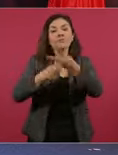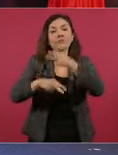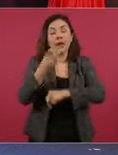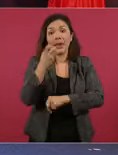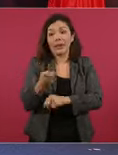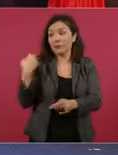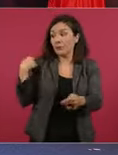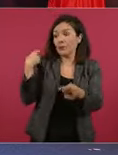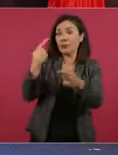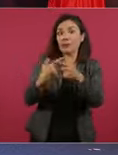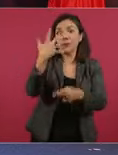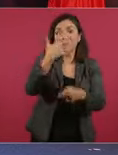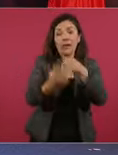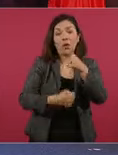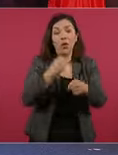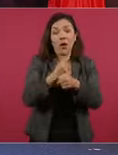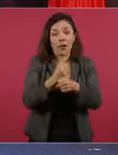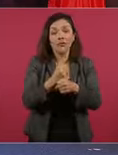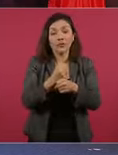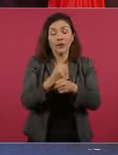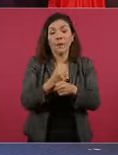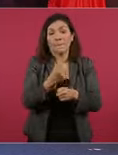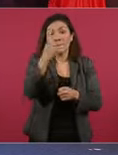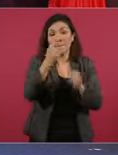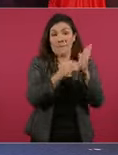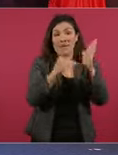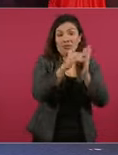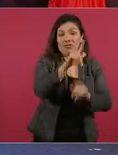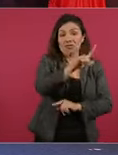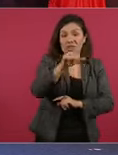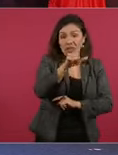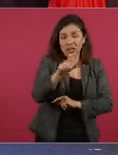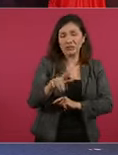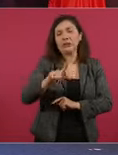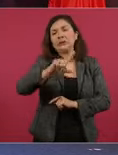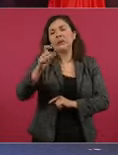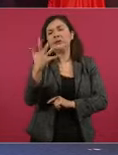estos 5 años, 1.700, 705,